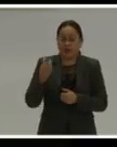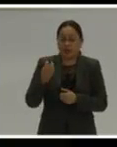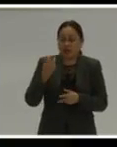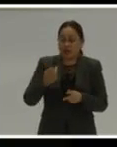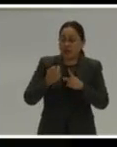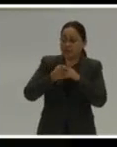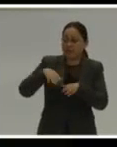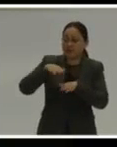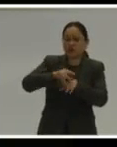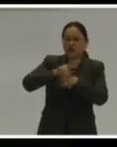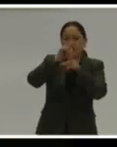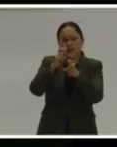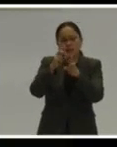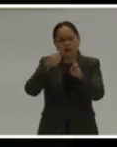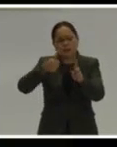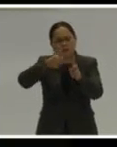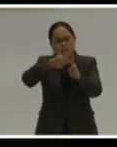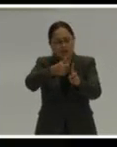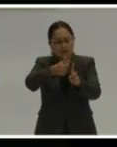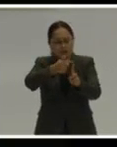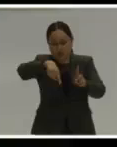de las autonomías,